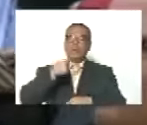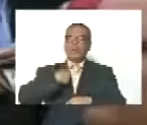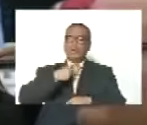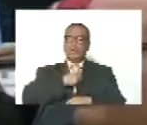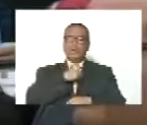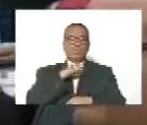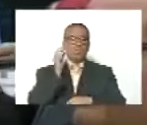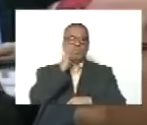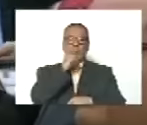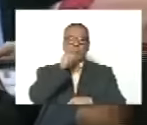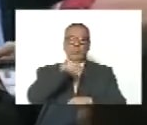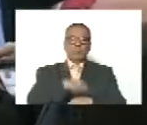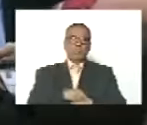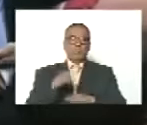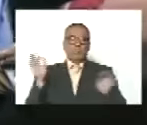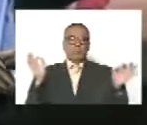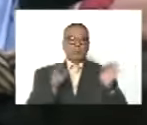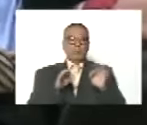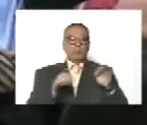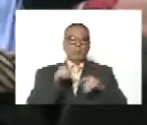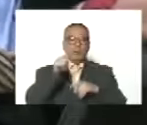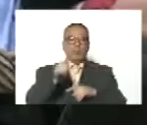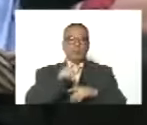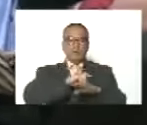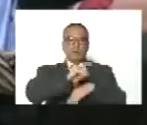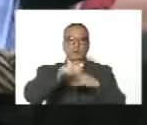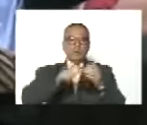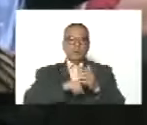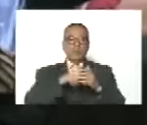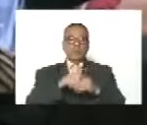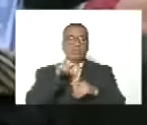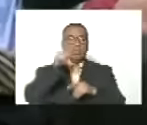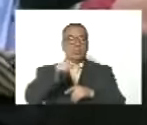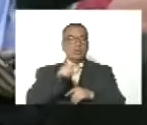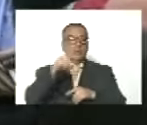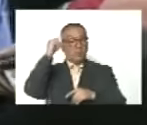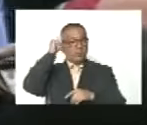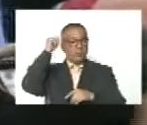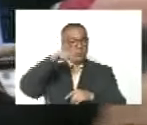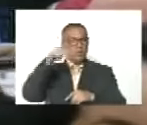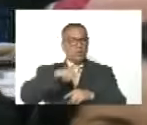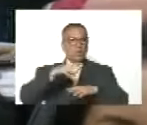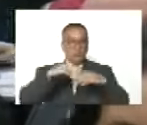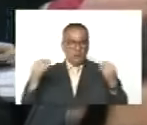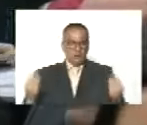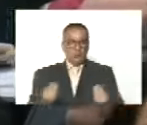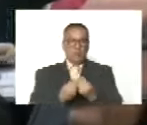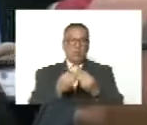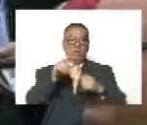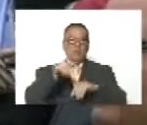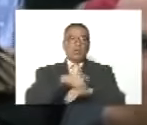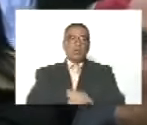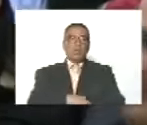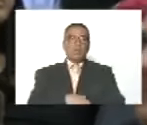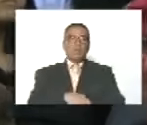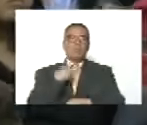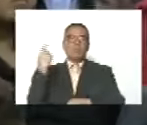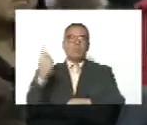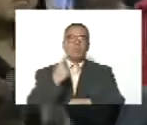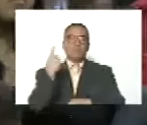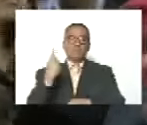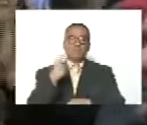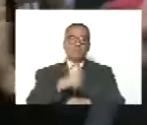duda para nada, en lo absoluto. Y por eso hoy acompañamos, no